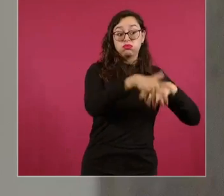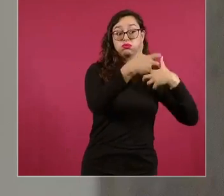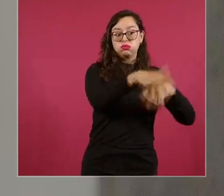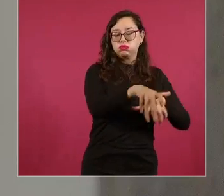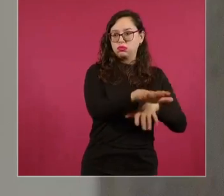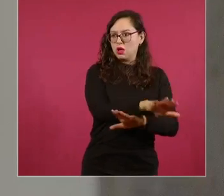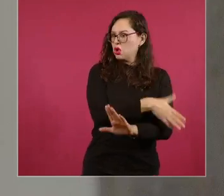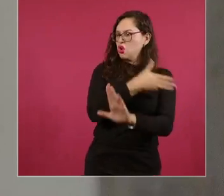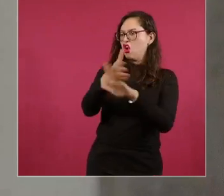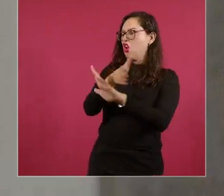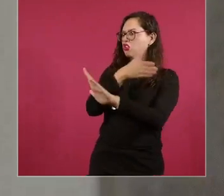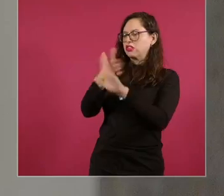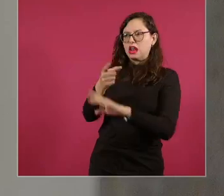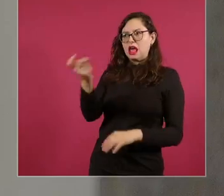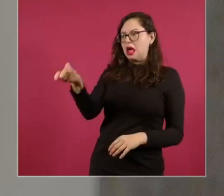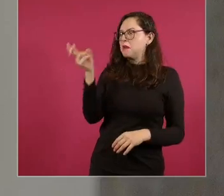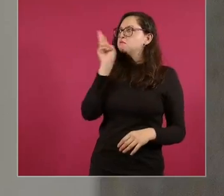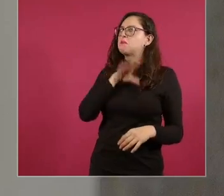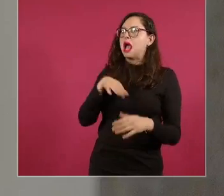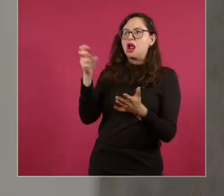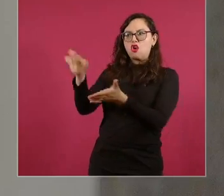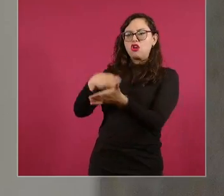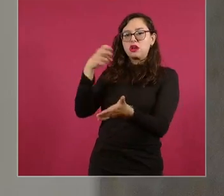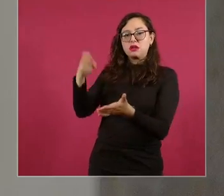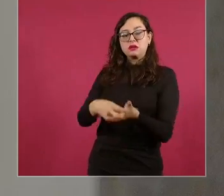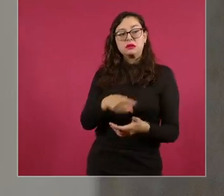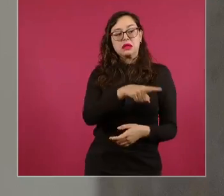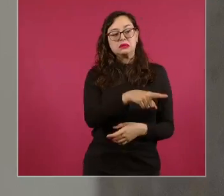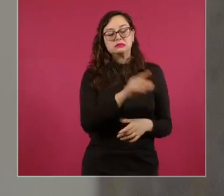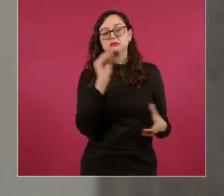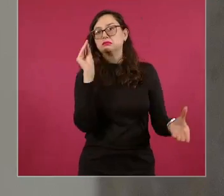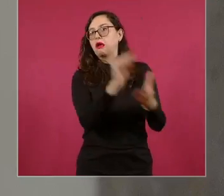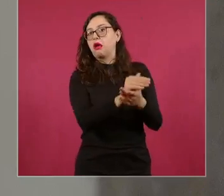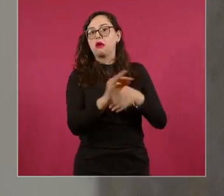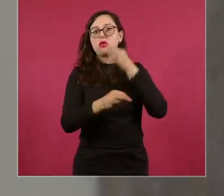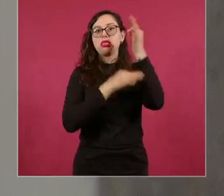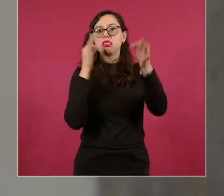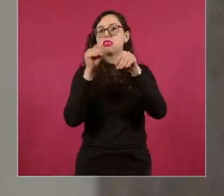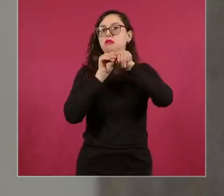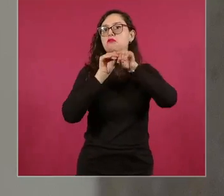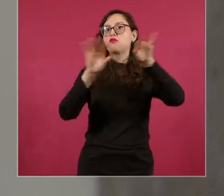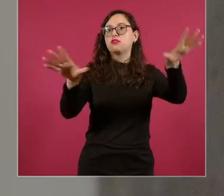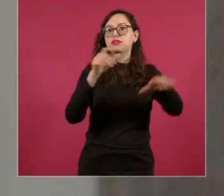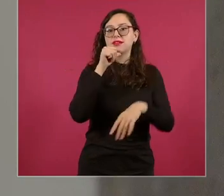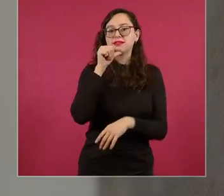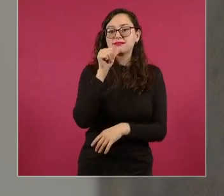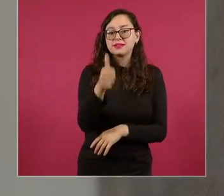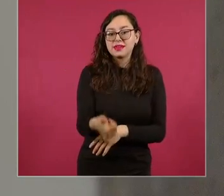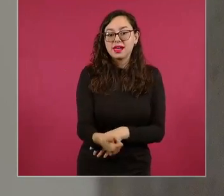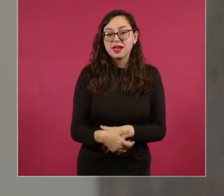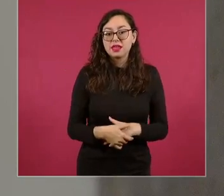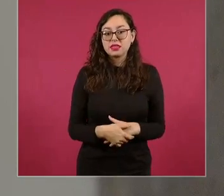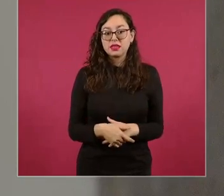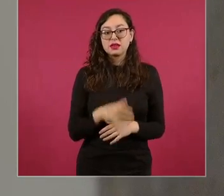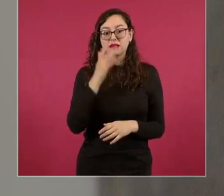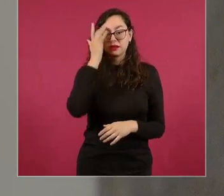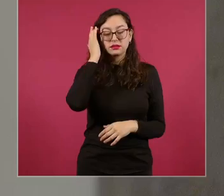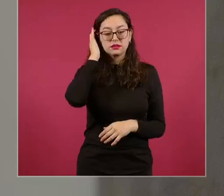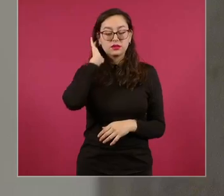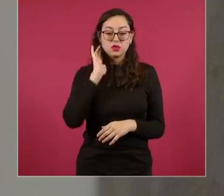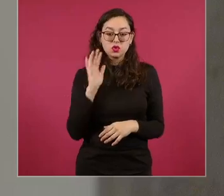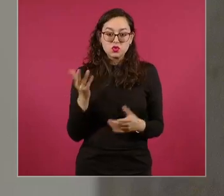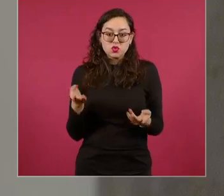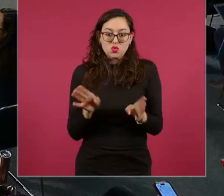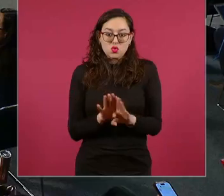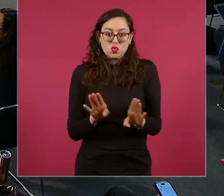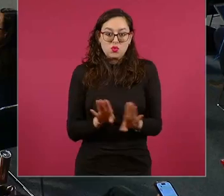en los medios convencionales. Y a los que están protestando en contra de